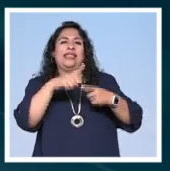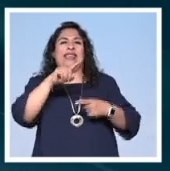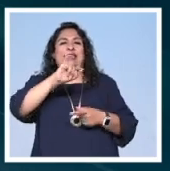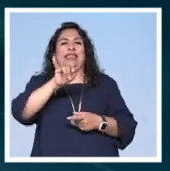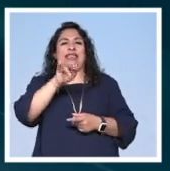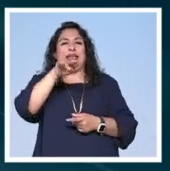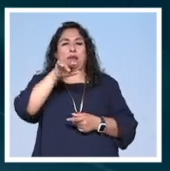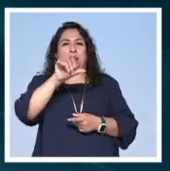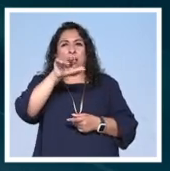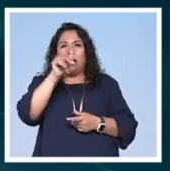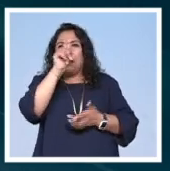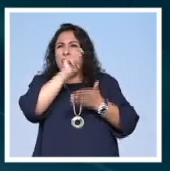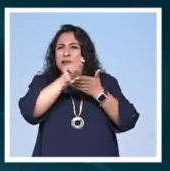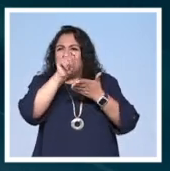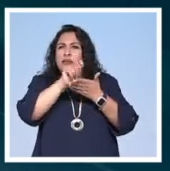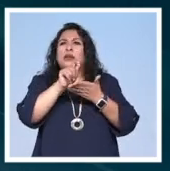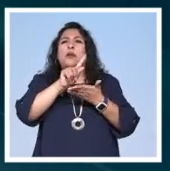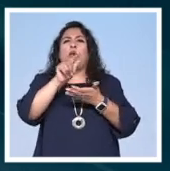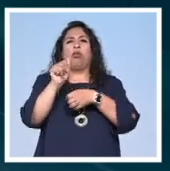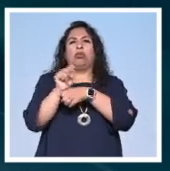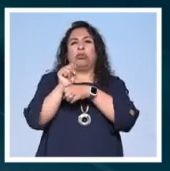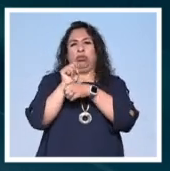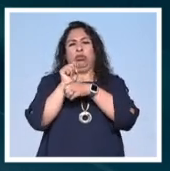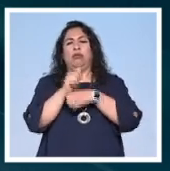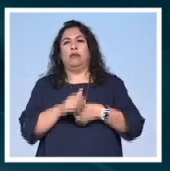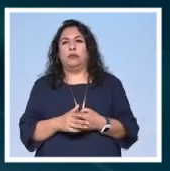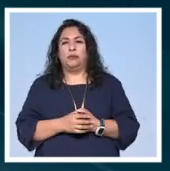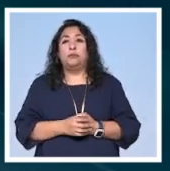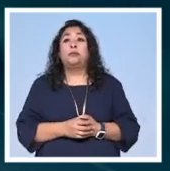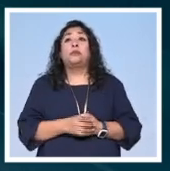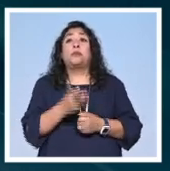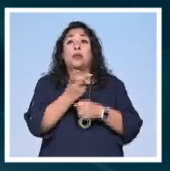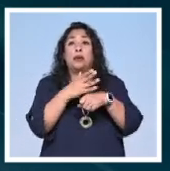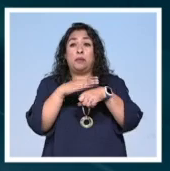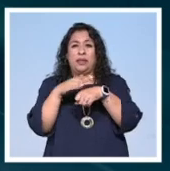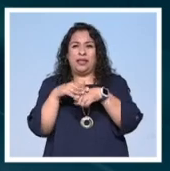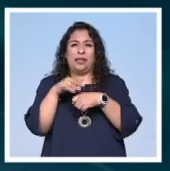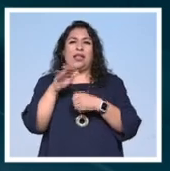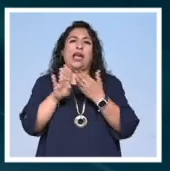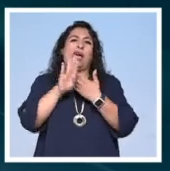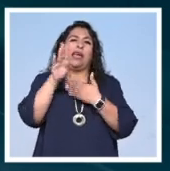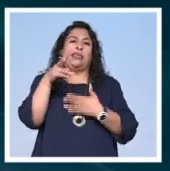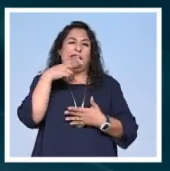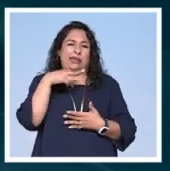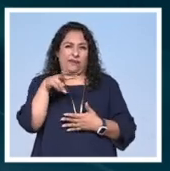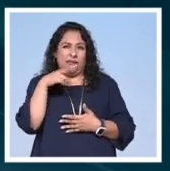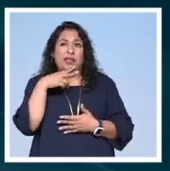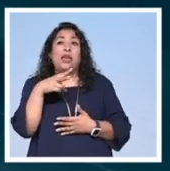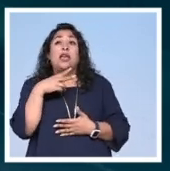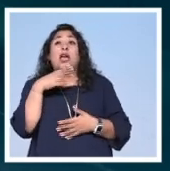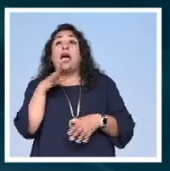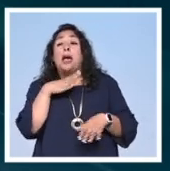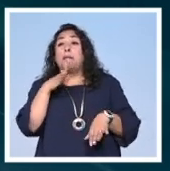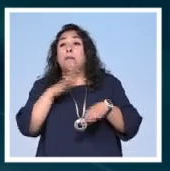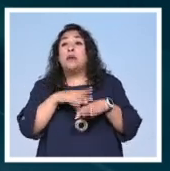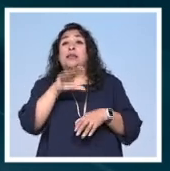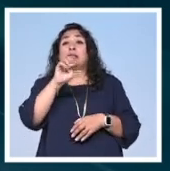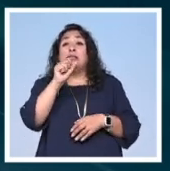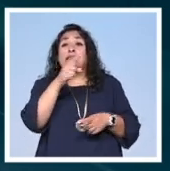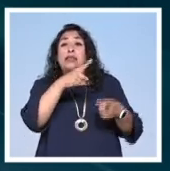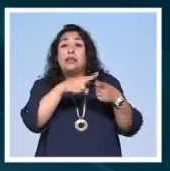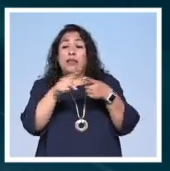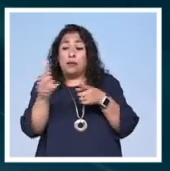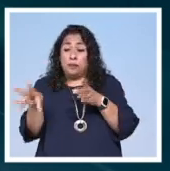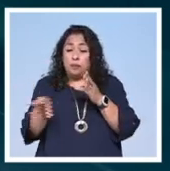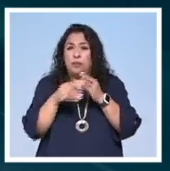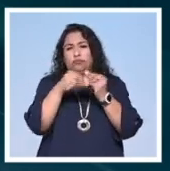Vázquez han escrito e interpretan su espectáculo la convocatoria de los antinavideños fue atendida por más de 60 piezas que se